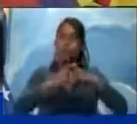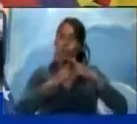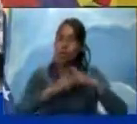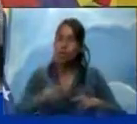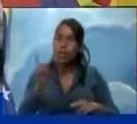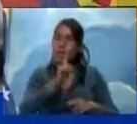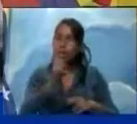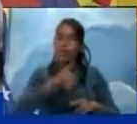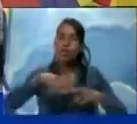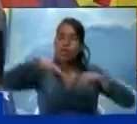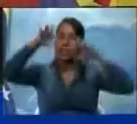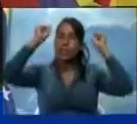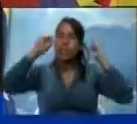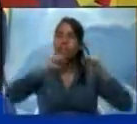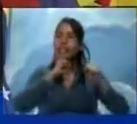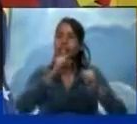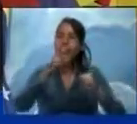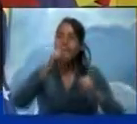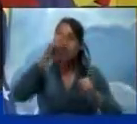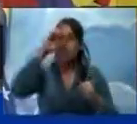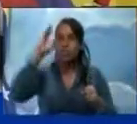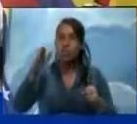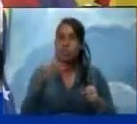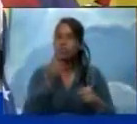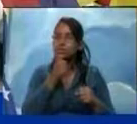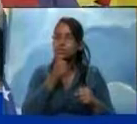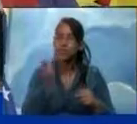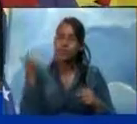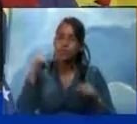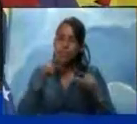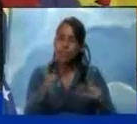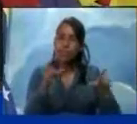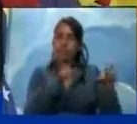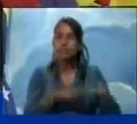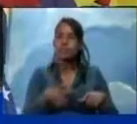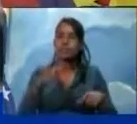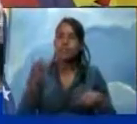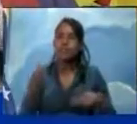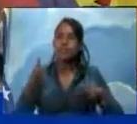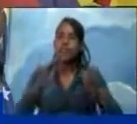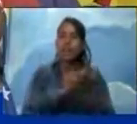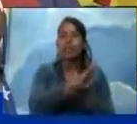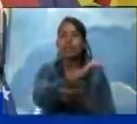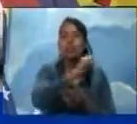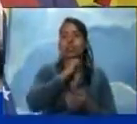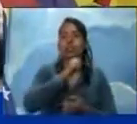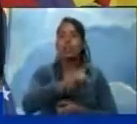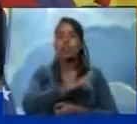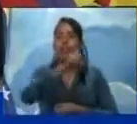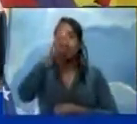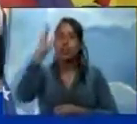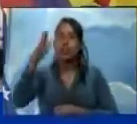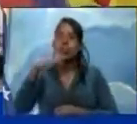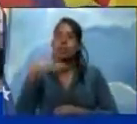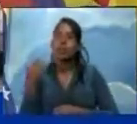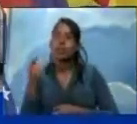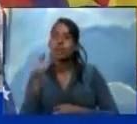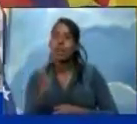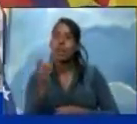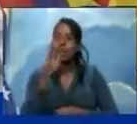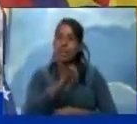no entiende que es Dios quien lo tiene allí y que la gloria es de Dios y que él